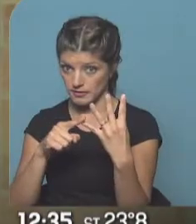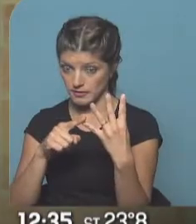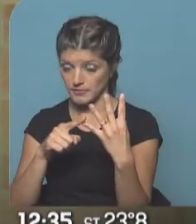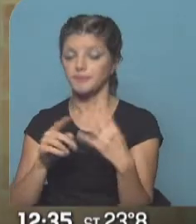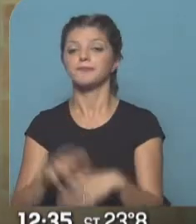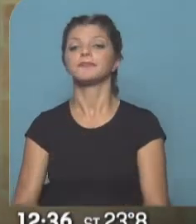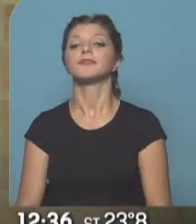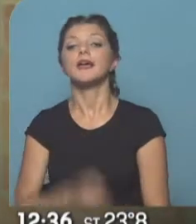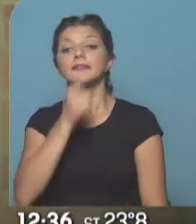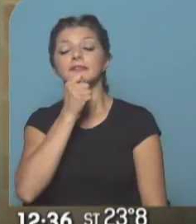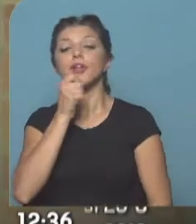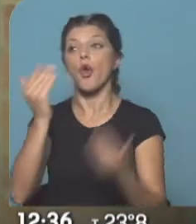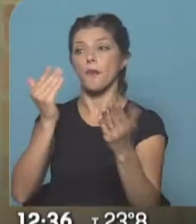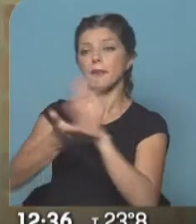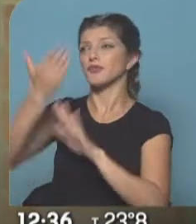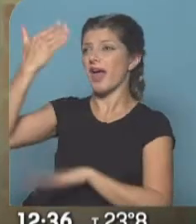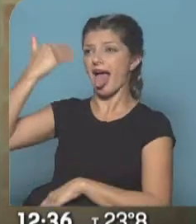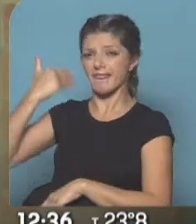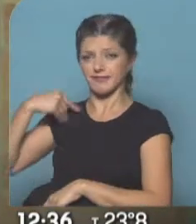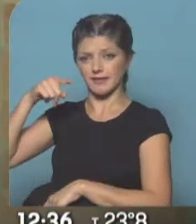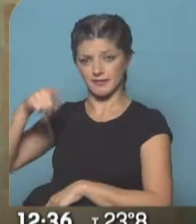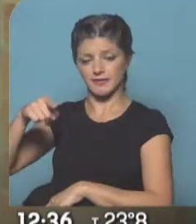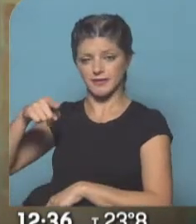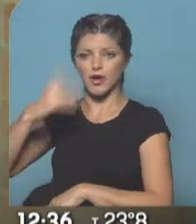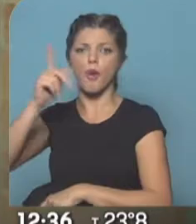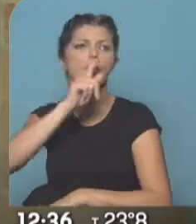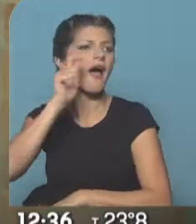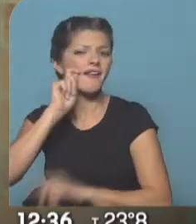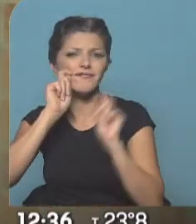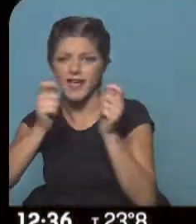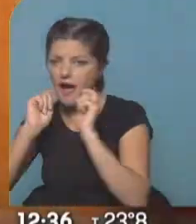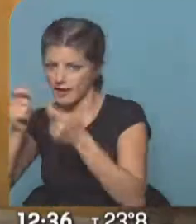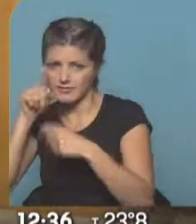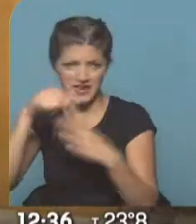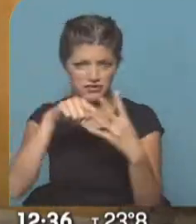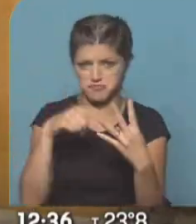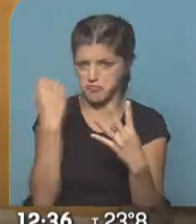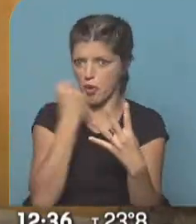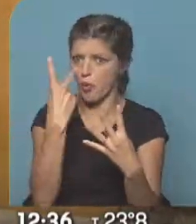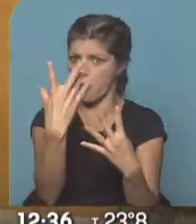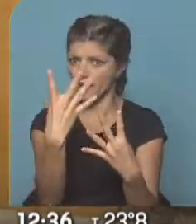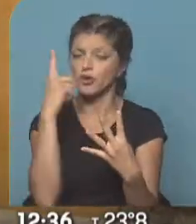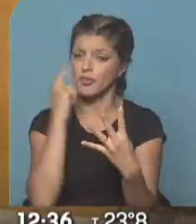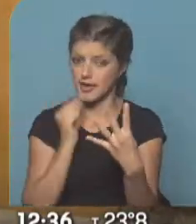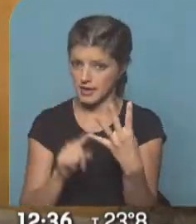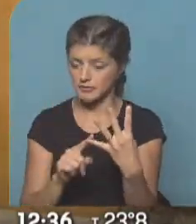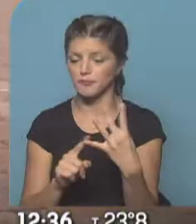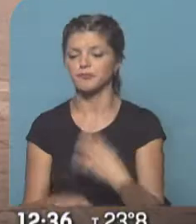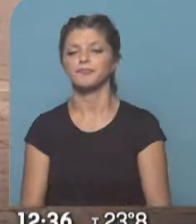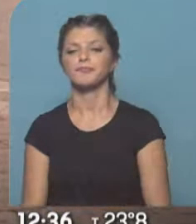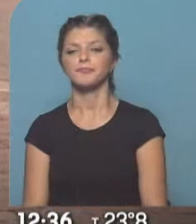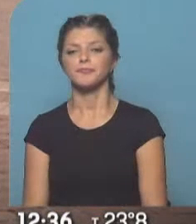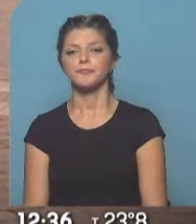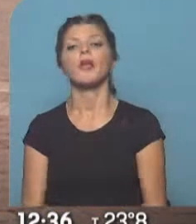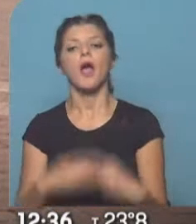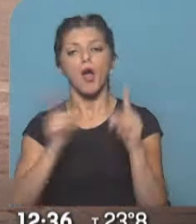consistente si lo comparamos con la duración ordinaria de los viajes pontificios. Gran parte de los oficios y